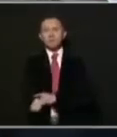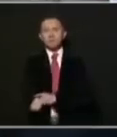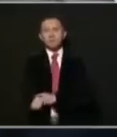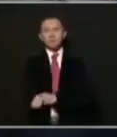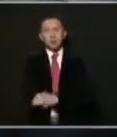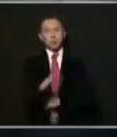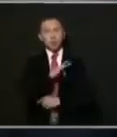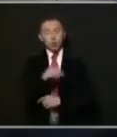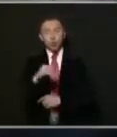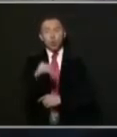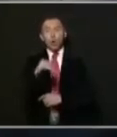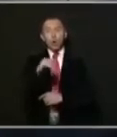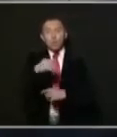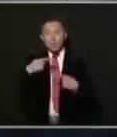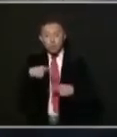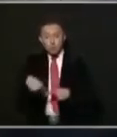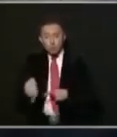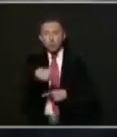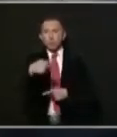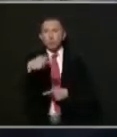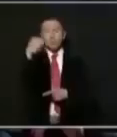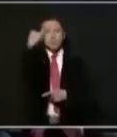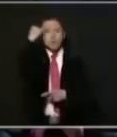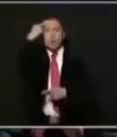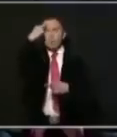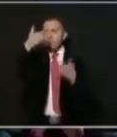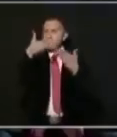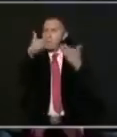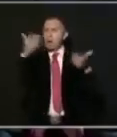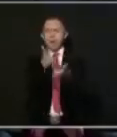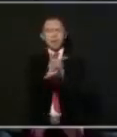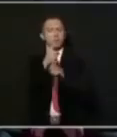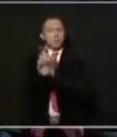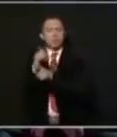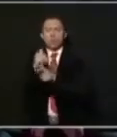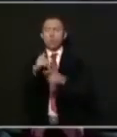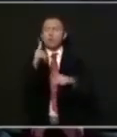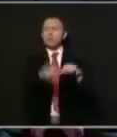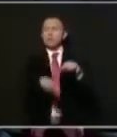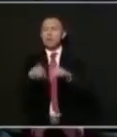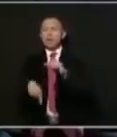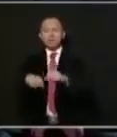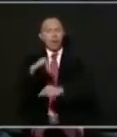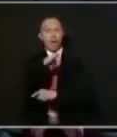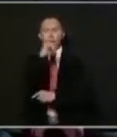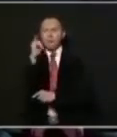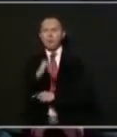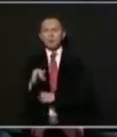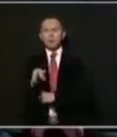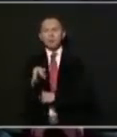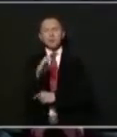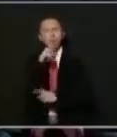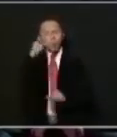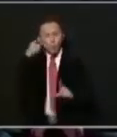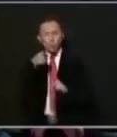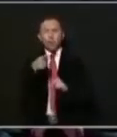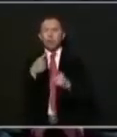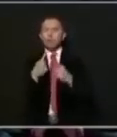libertarias de los ciudadanos. Estamos por el diálogo, por la